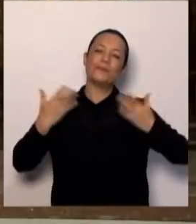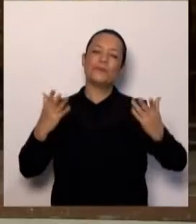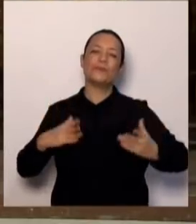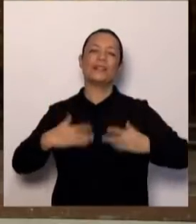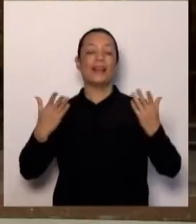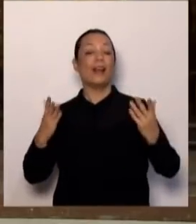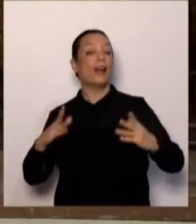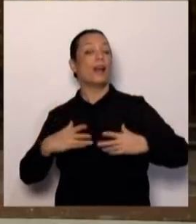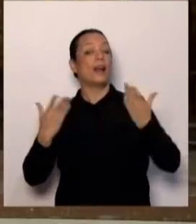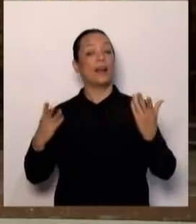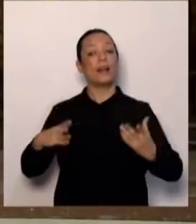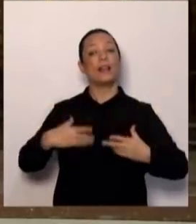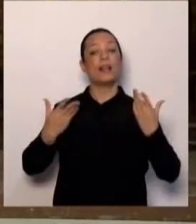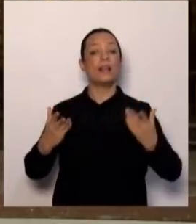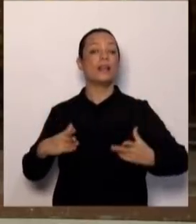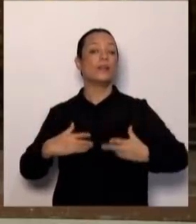Aleluya,